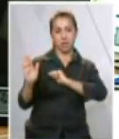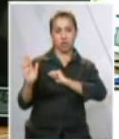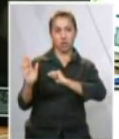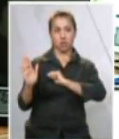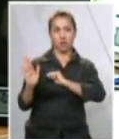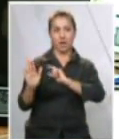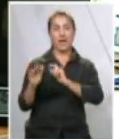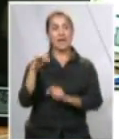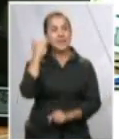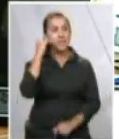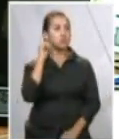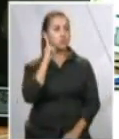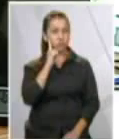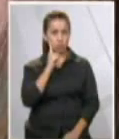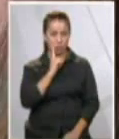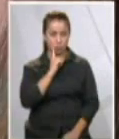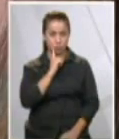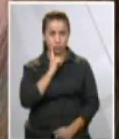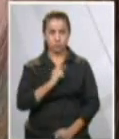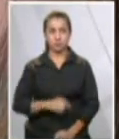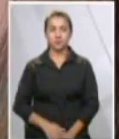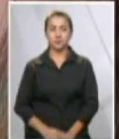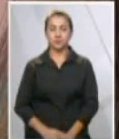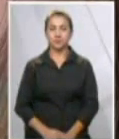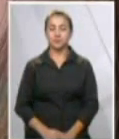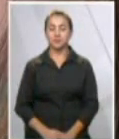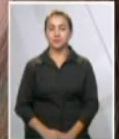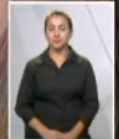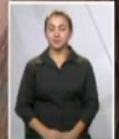a niños sordos.